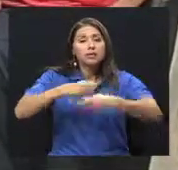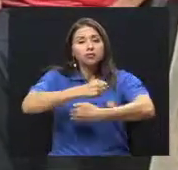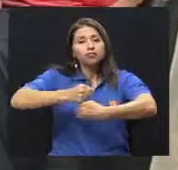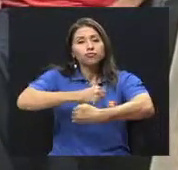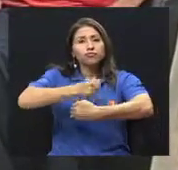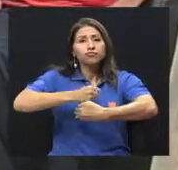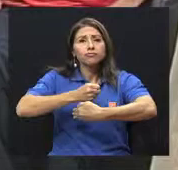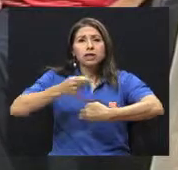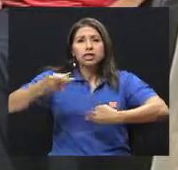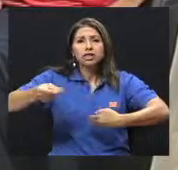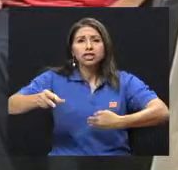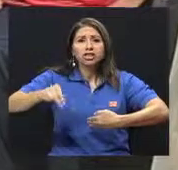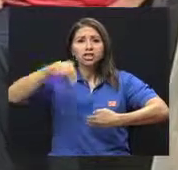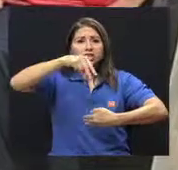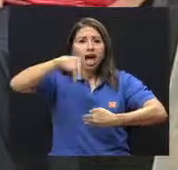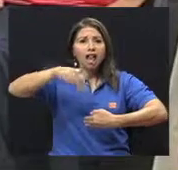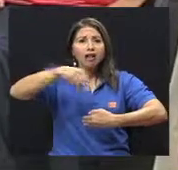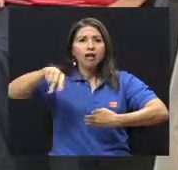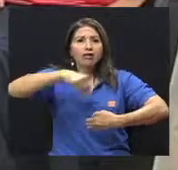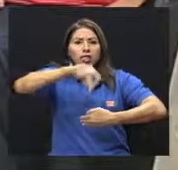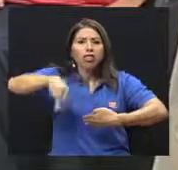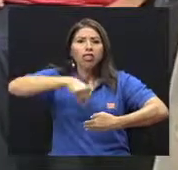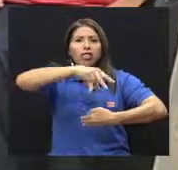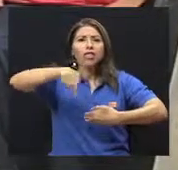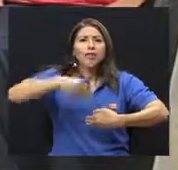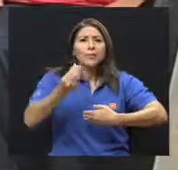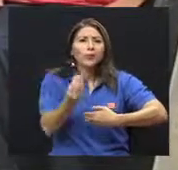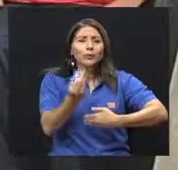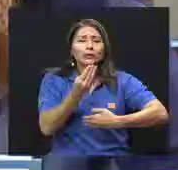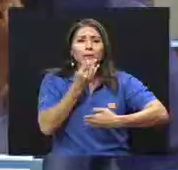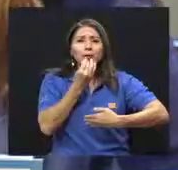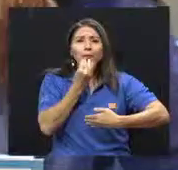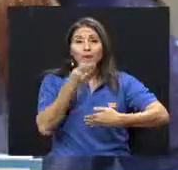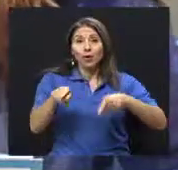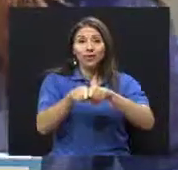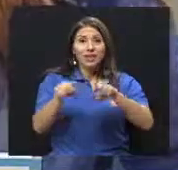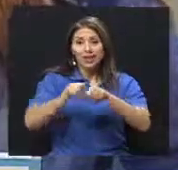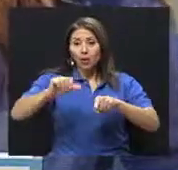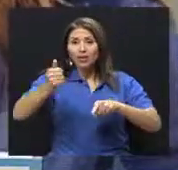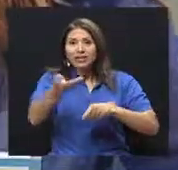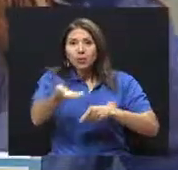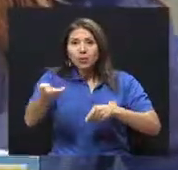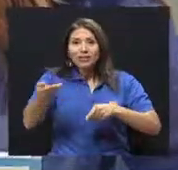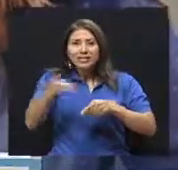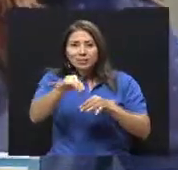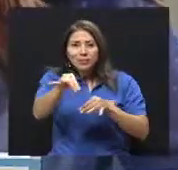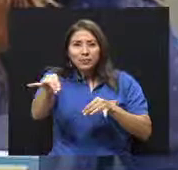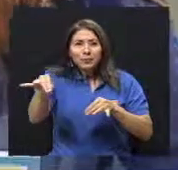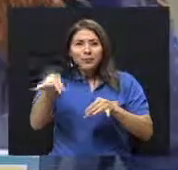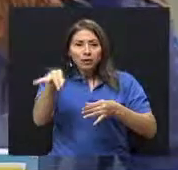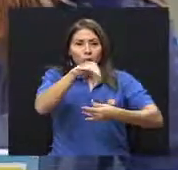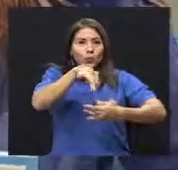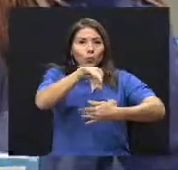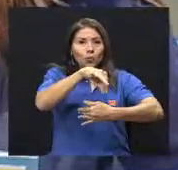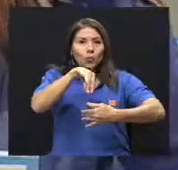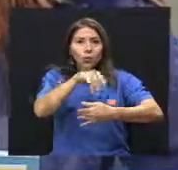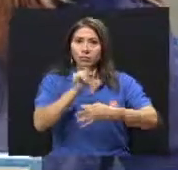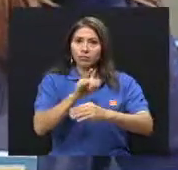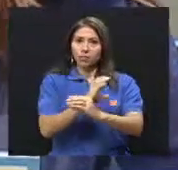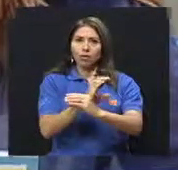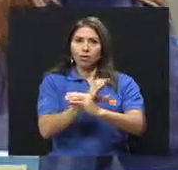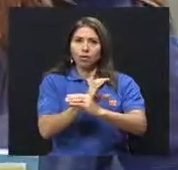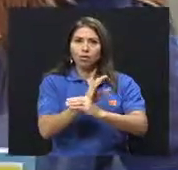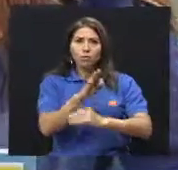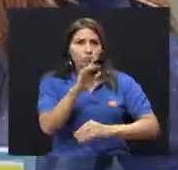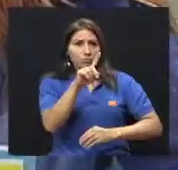¿verdad, Derek? O de estos, para que sepa más rico, ¿verdad? Como saborizantes al arroz. Dicen que hay que tener cuidado con eso. ¿Tu